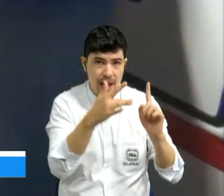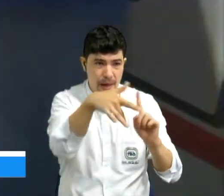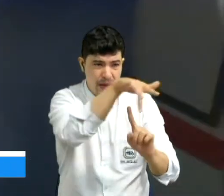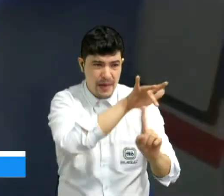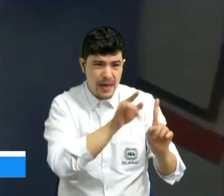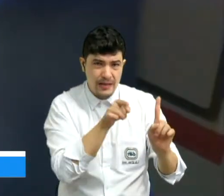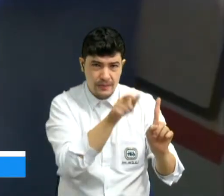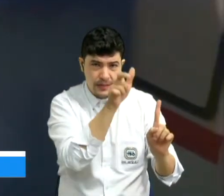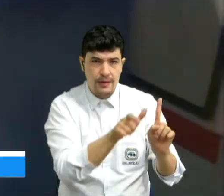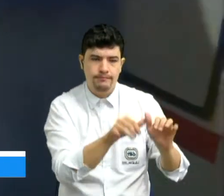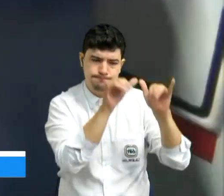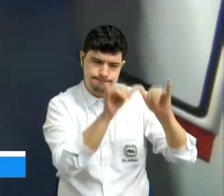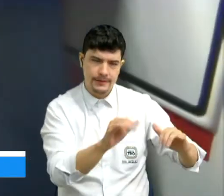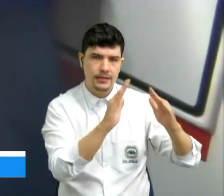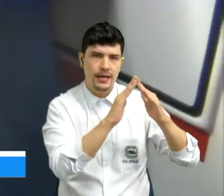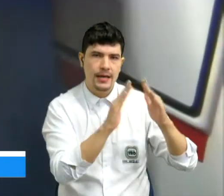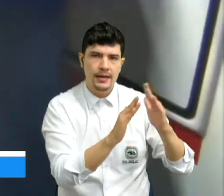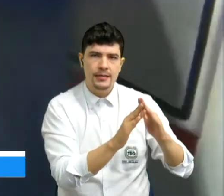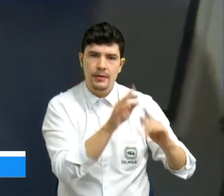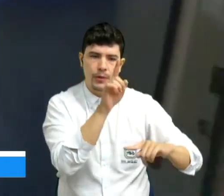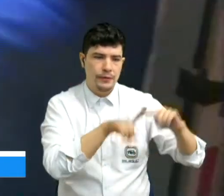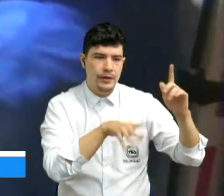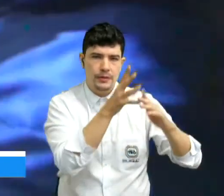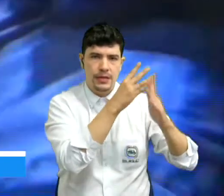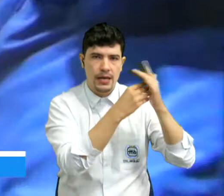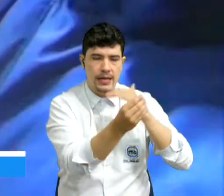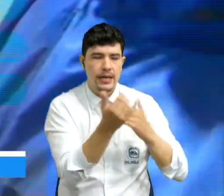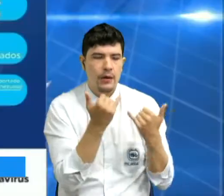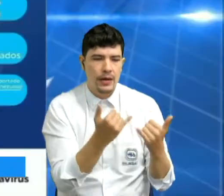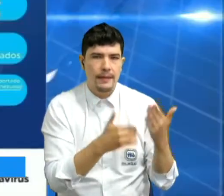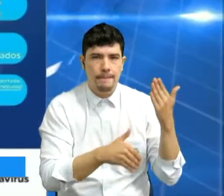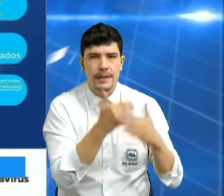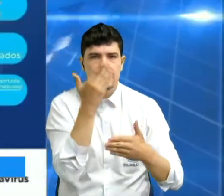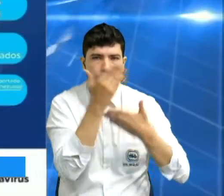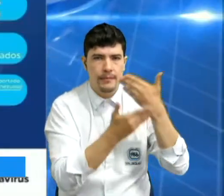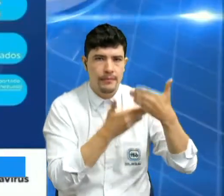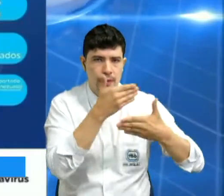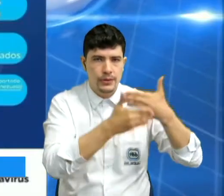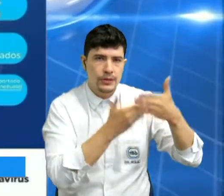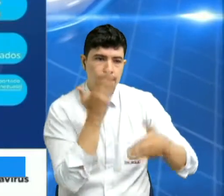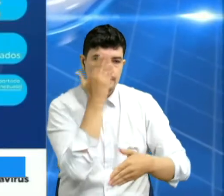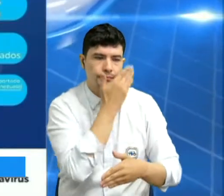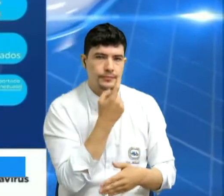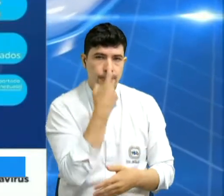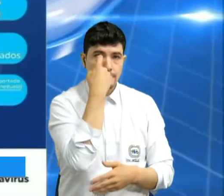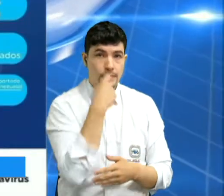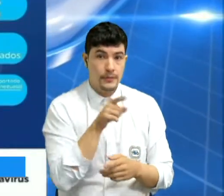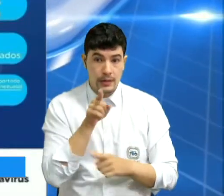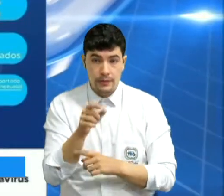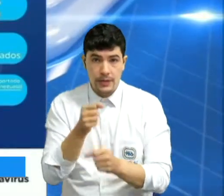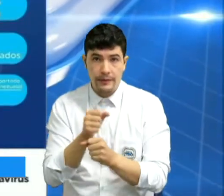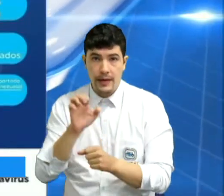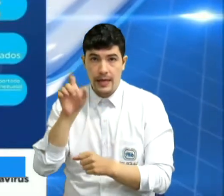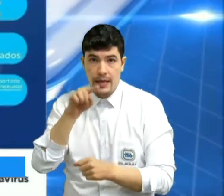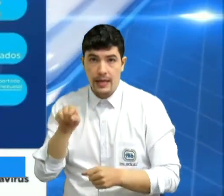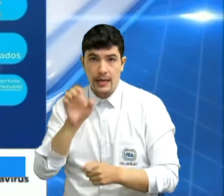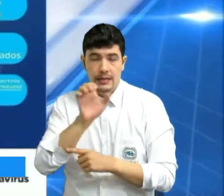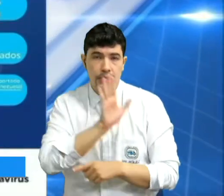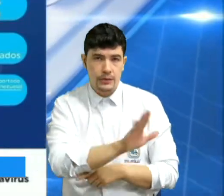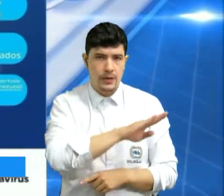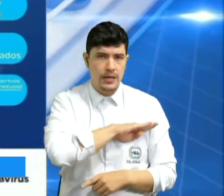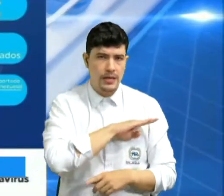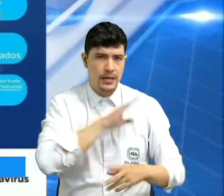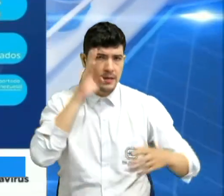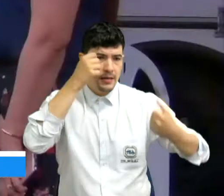mientras se hace la gestión para las respectivas tomas de muestras el trabajo conjunto del abc suroriental y la alcaldía mantiene